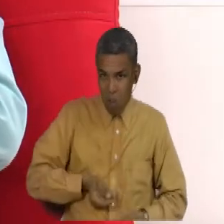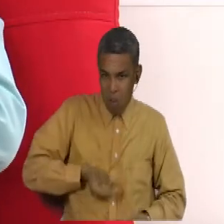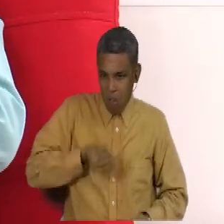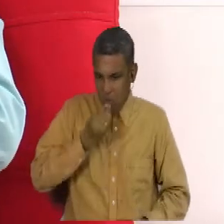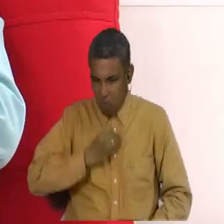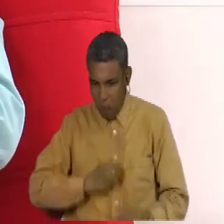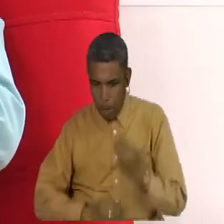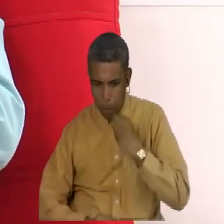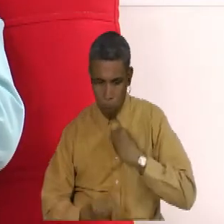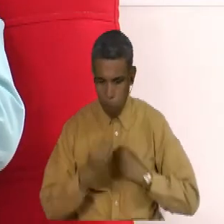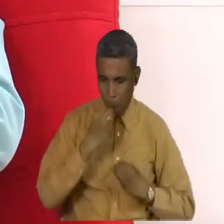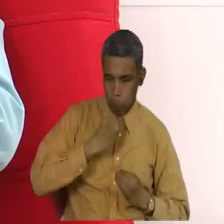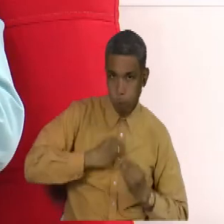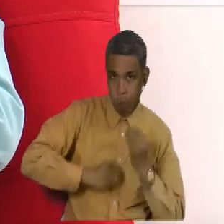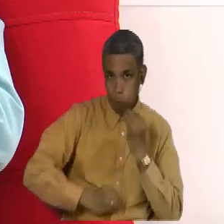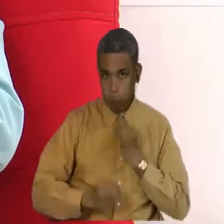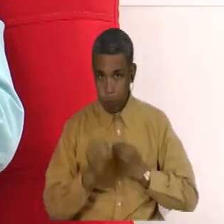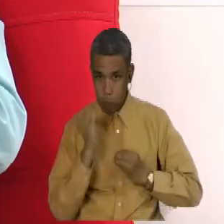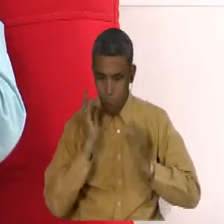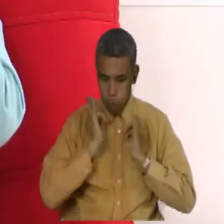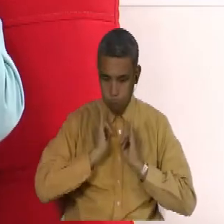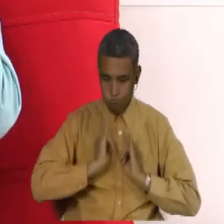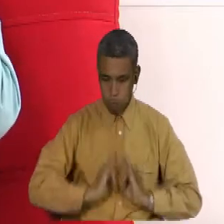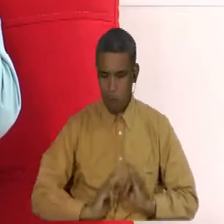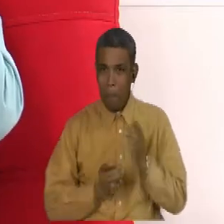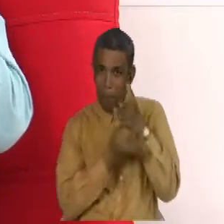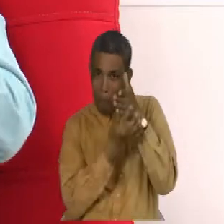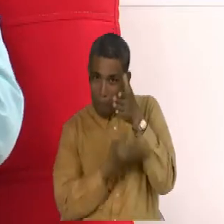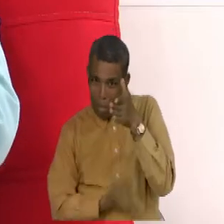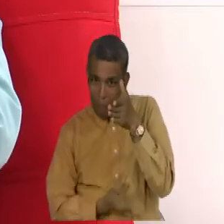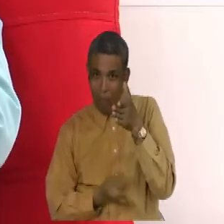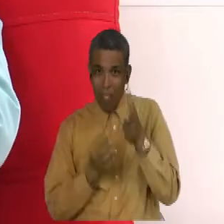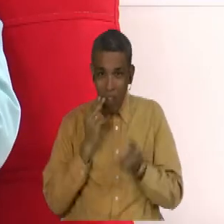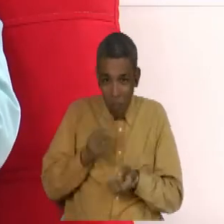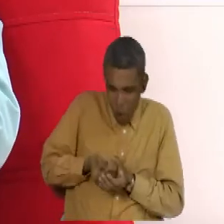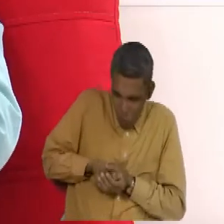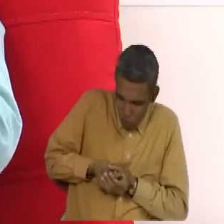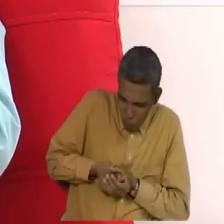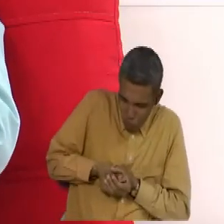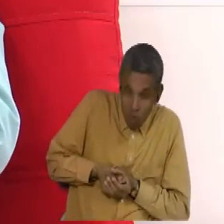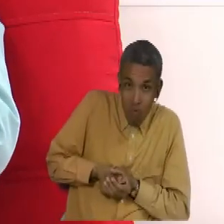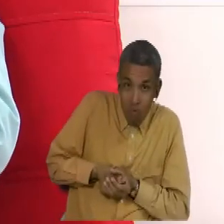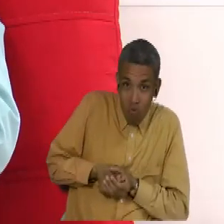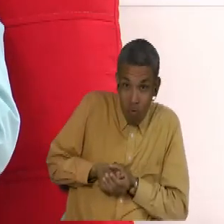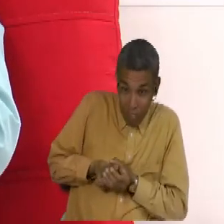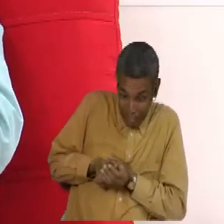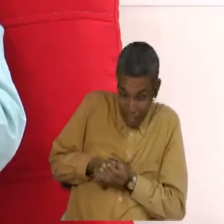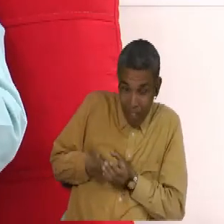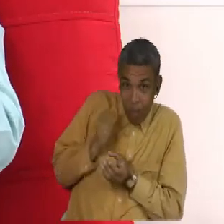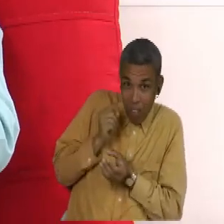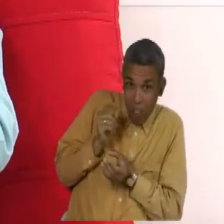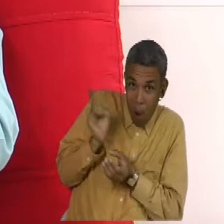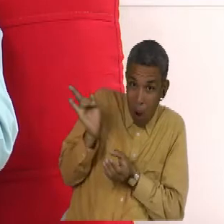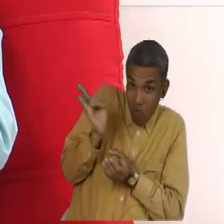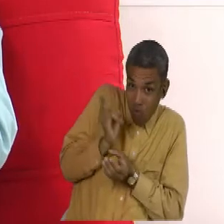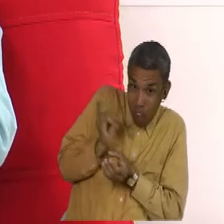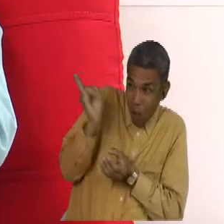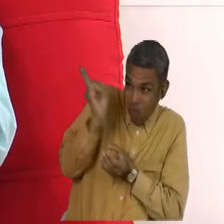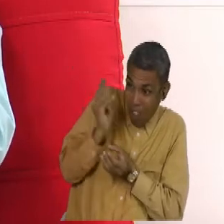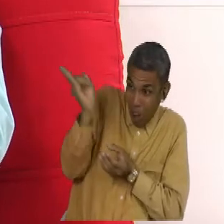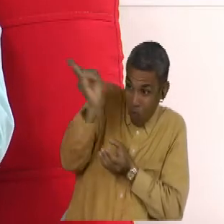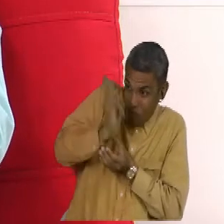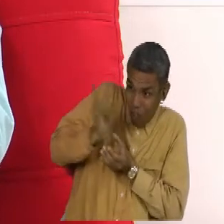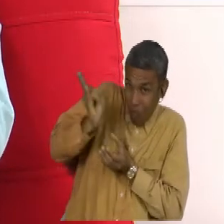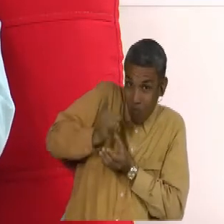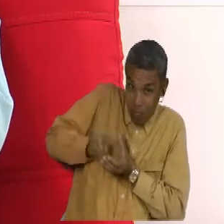empieza a aparecer Michelin, por la falta, las Michelin, por falta de gastar esas calorías, o sea, falta de ejercicio, sí,